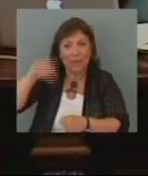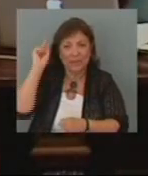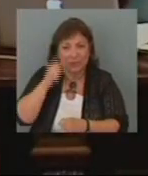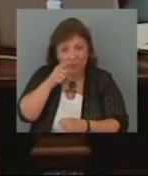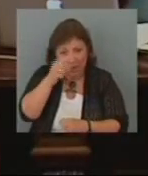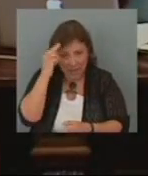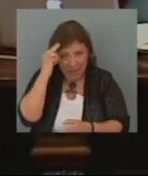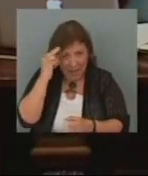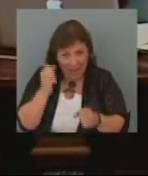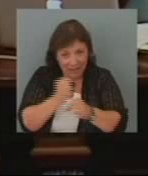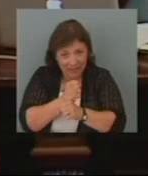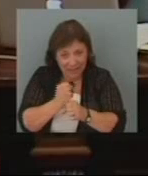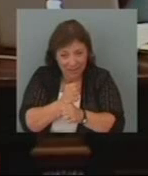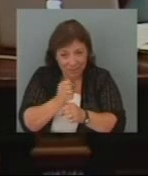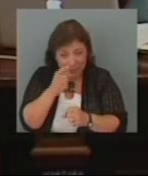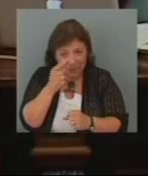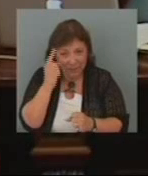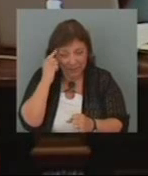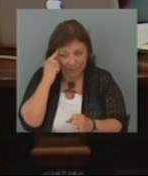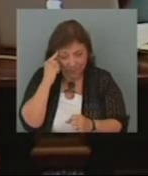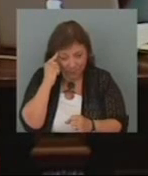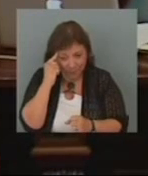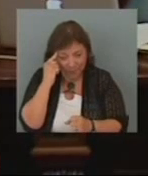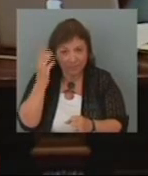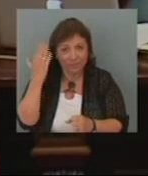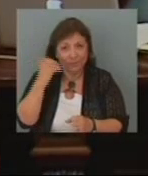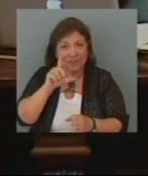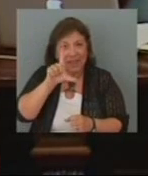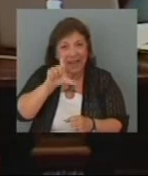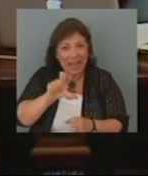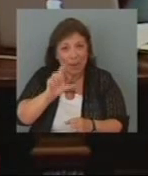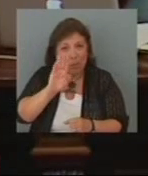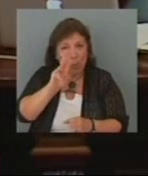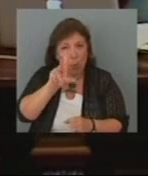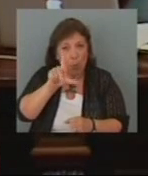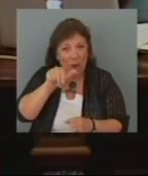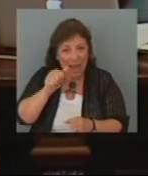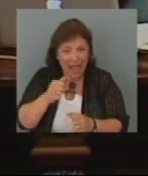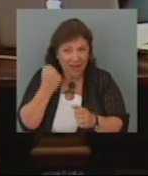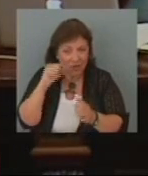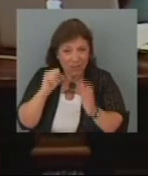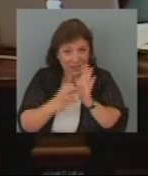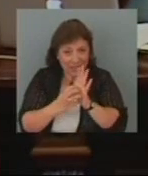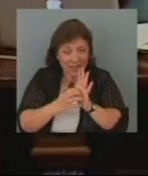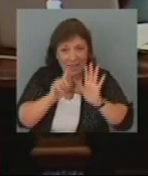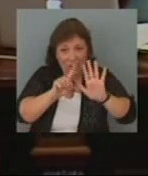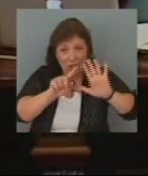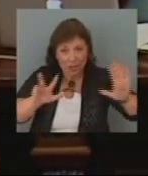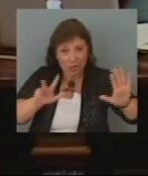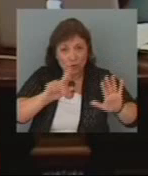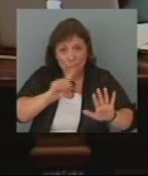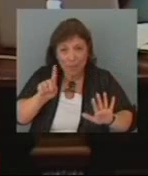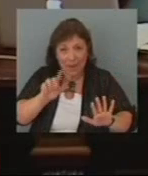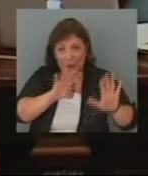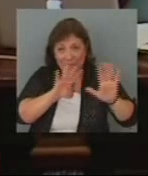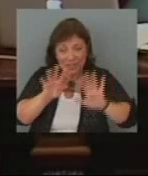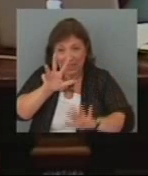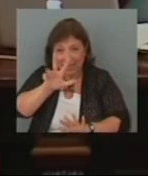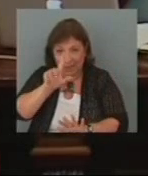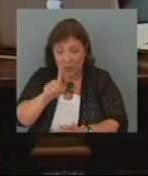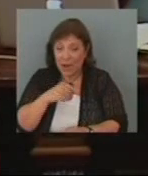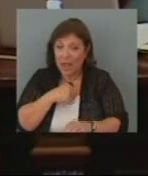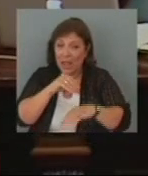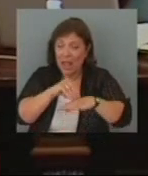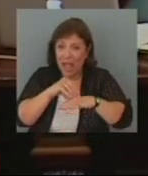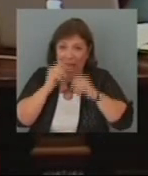cuando aprobábamos la ley de Pluna, inconstitucional, 18.931, y advertíamos de